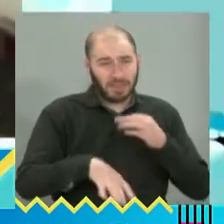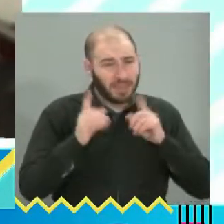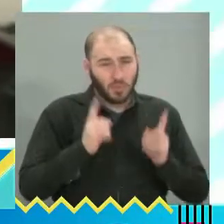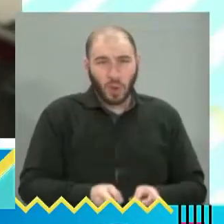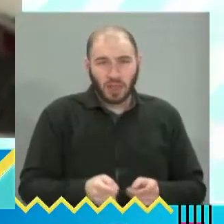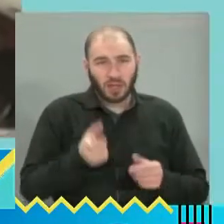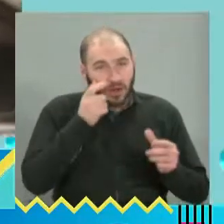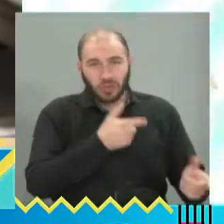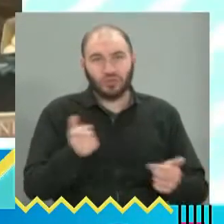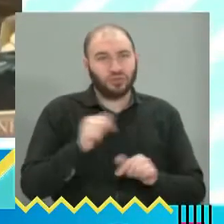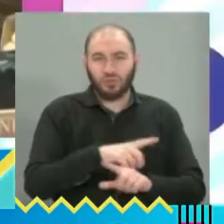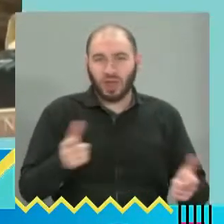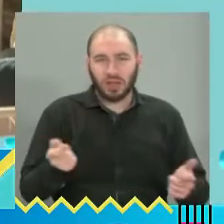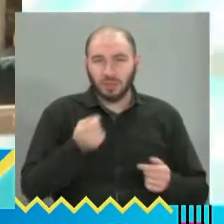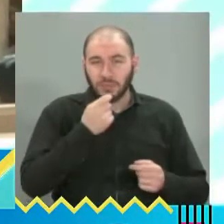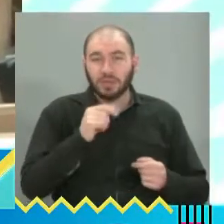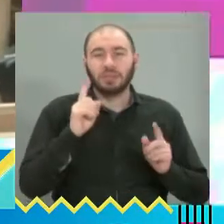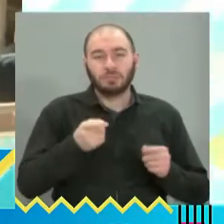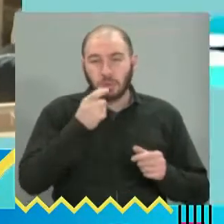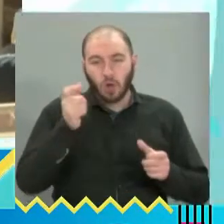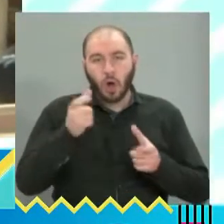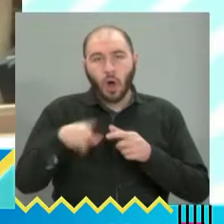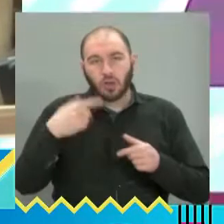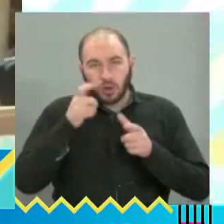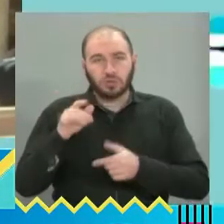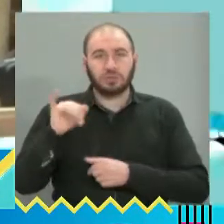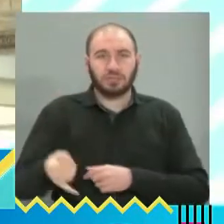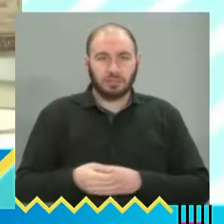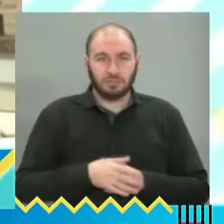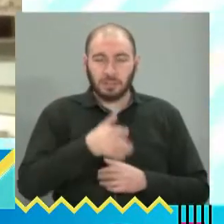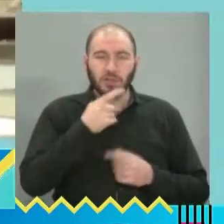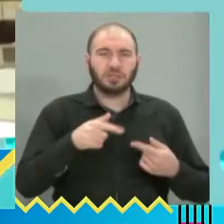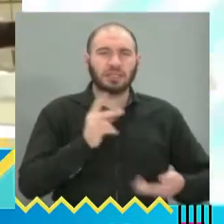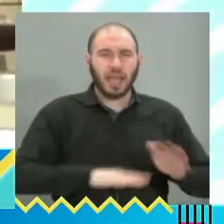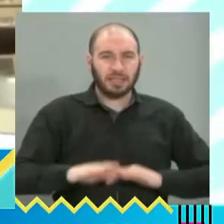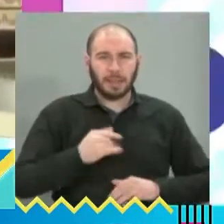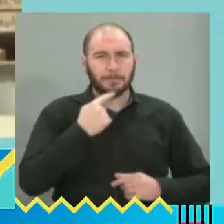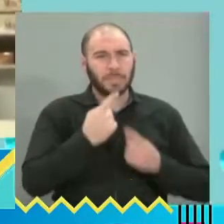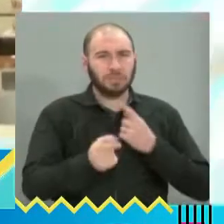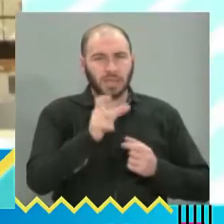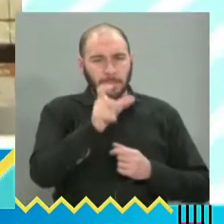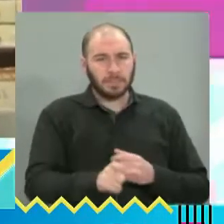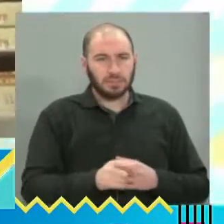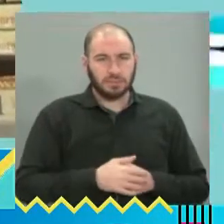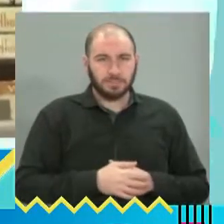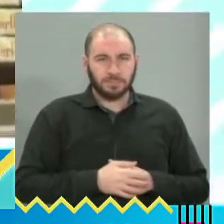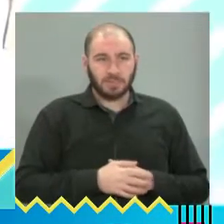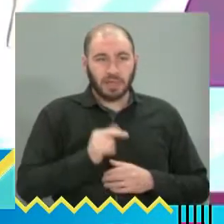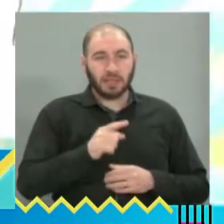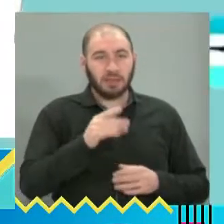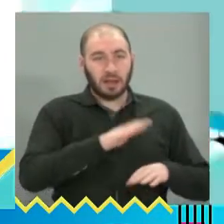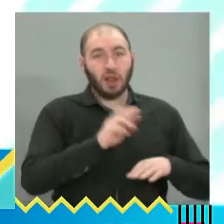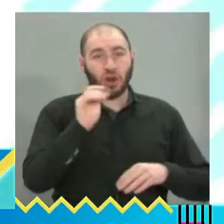y no se controla como se debe controlar, como si se controlan otras sustancias. Yo creo que lo que hay que hacer es preguntarle a quienes tienen ese